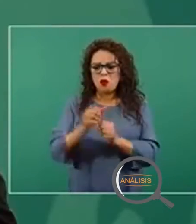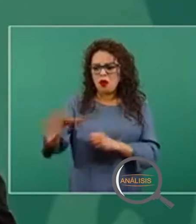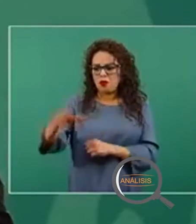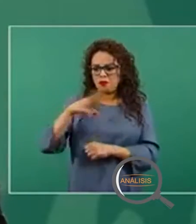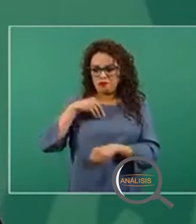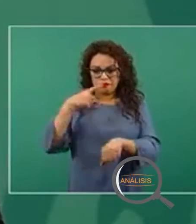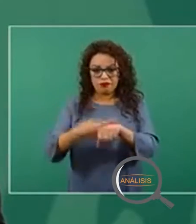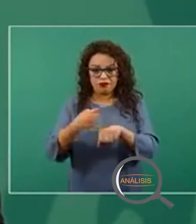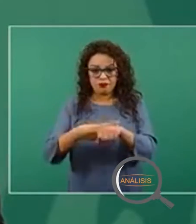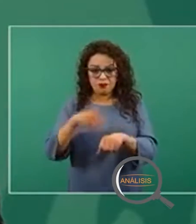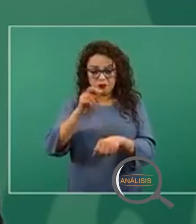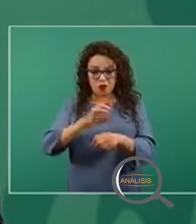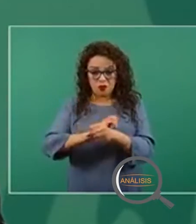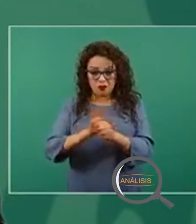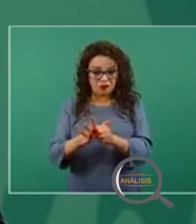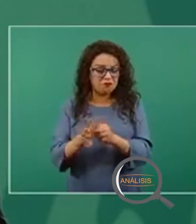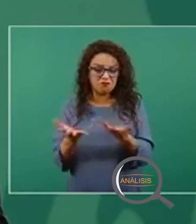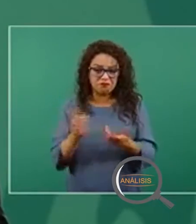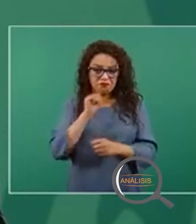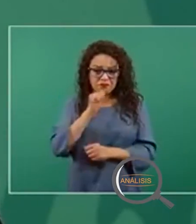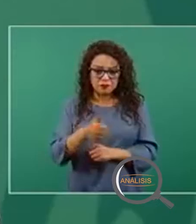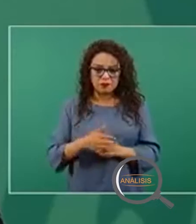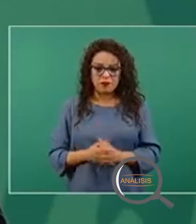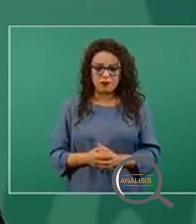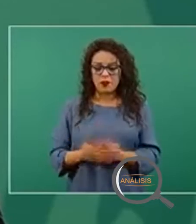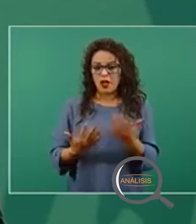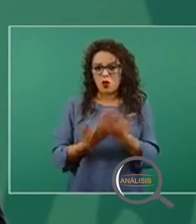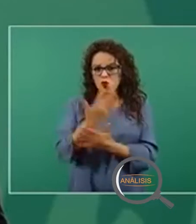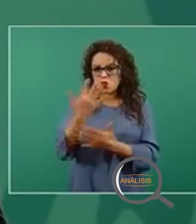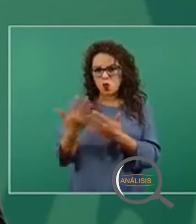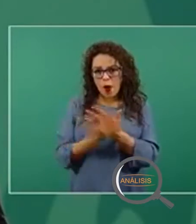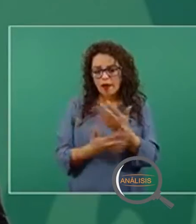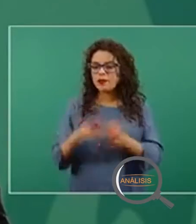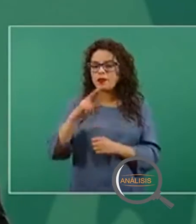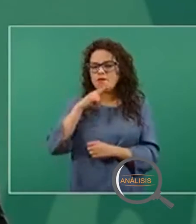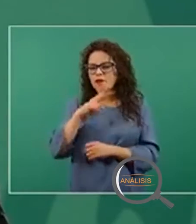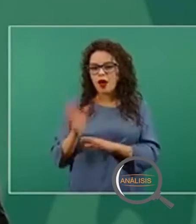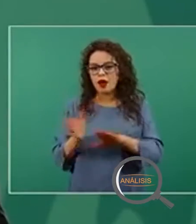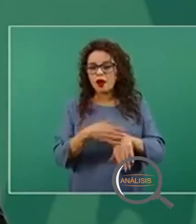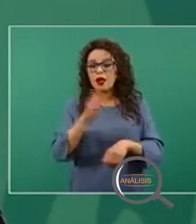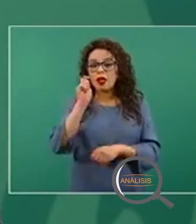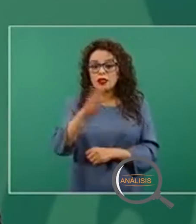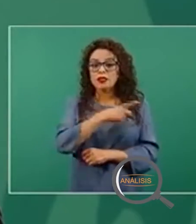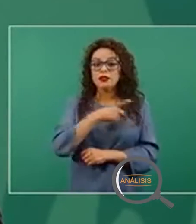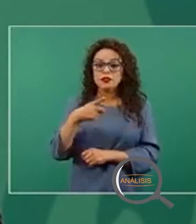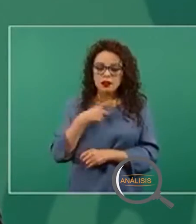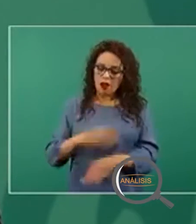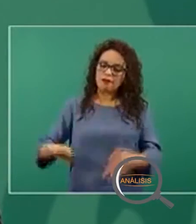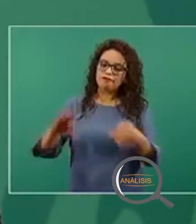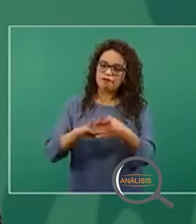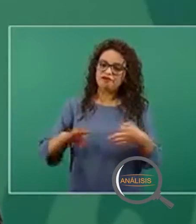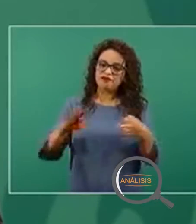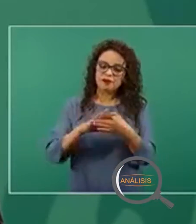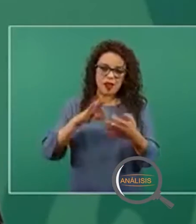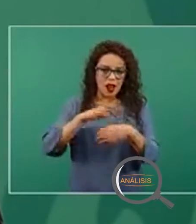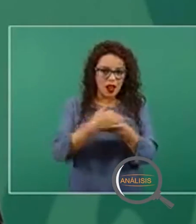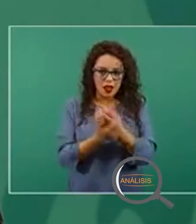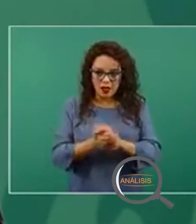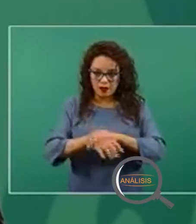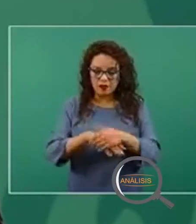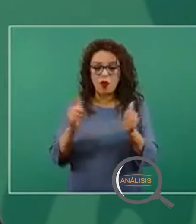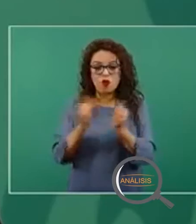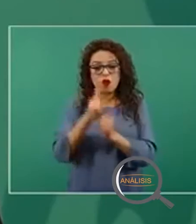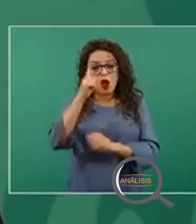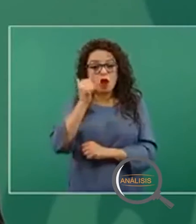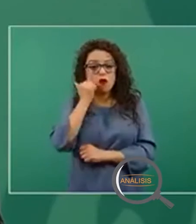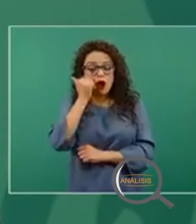de guantes, que no son recomendados, lo que se debe de implementar es el lavado de manos frecuente, ya sea a través de agua y jabón, ya